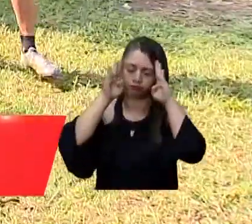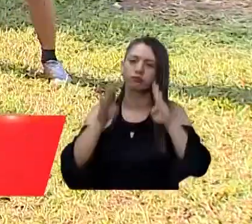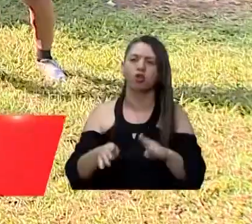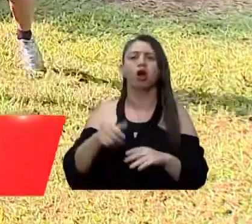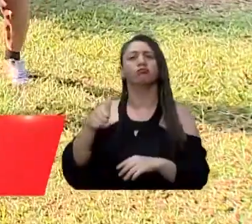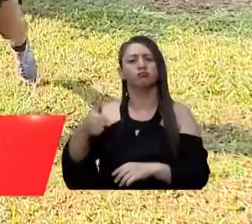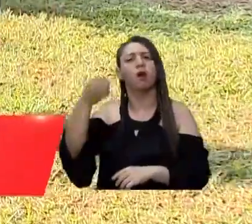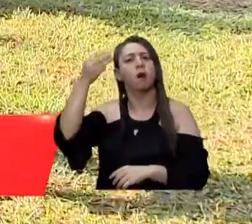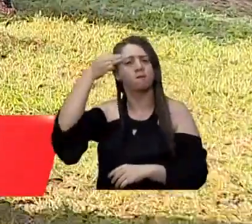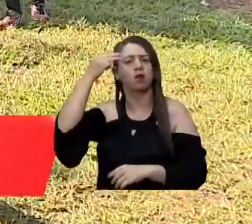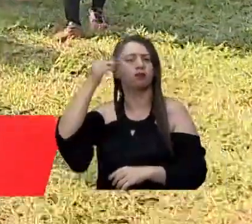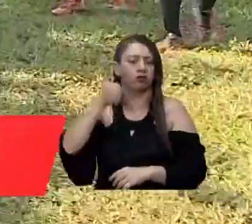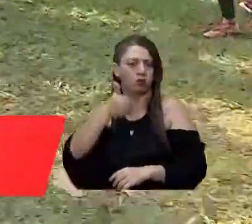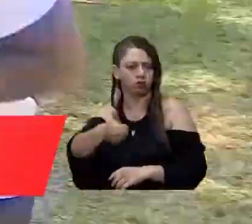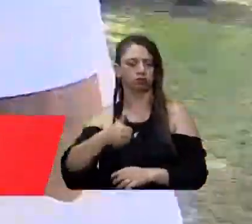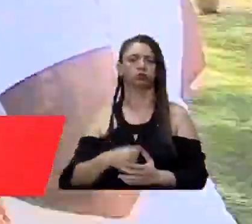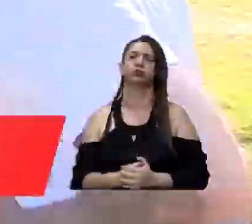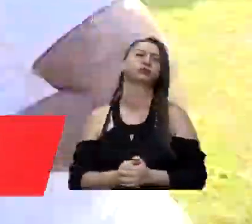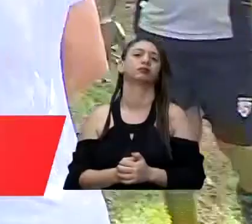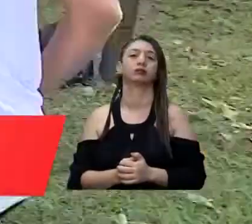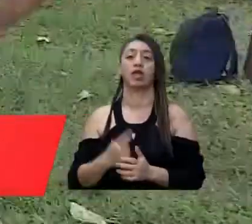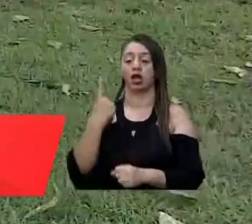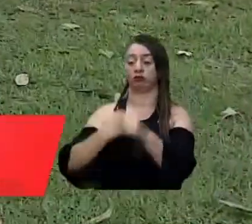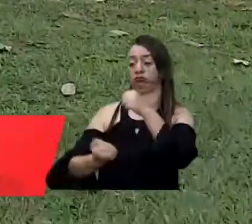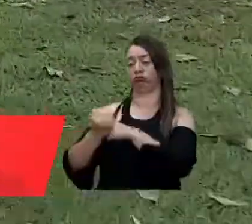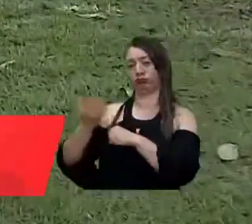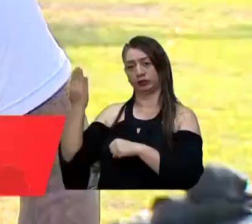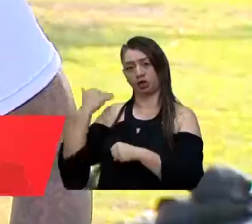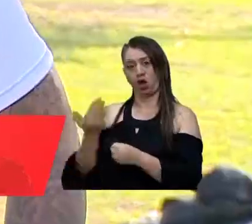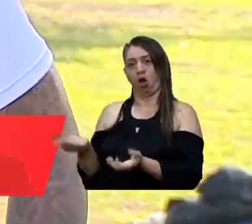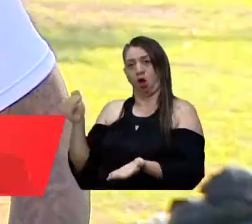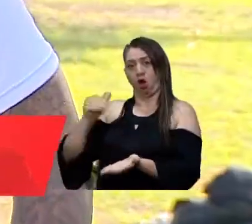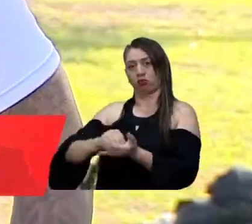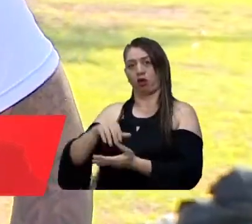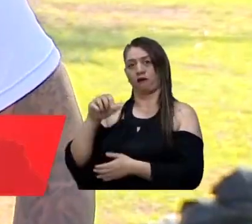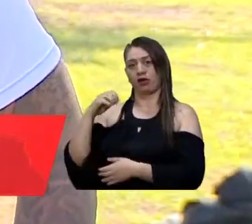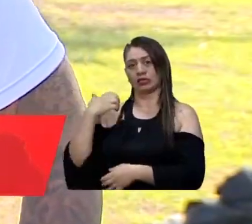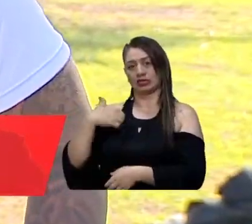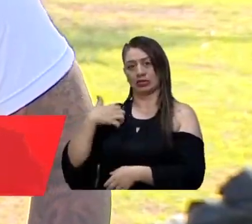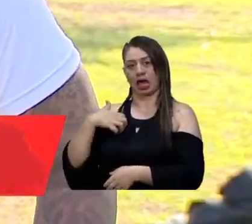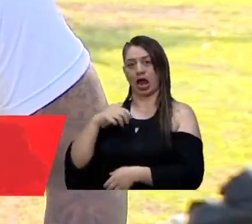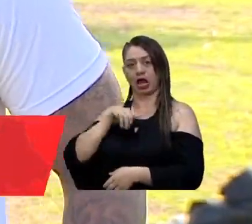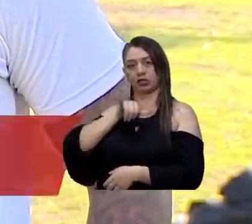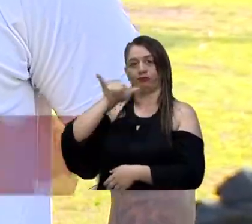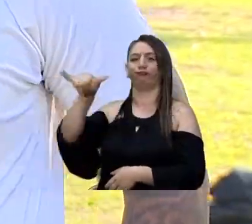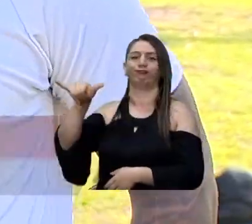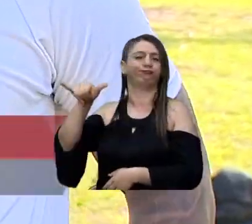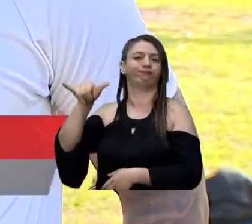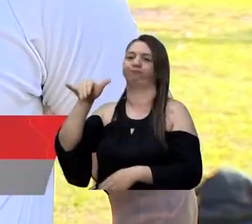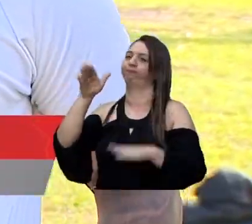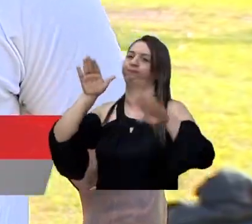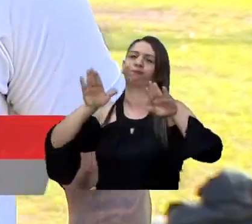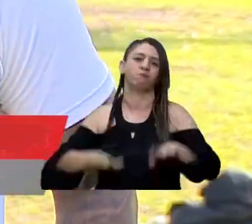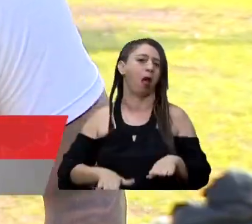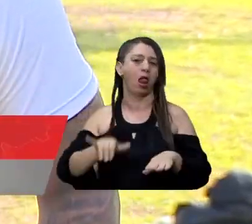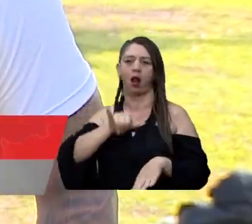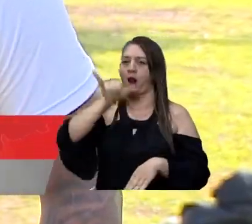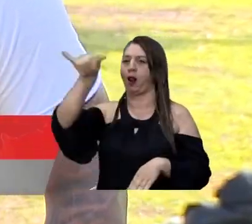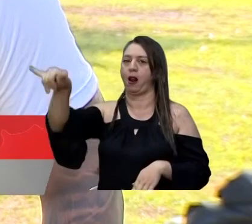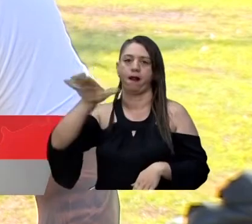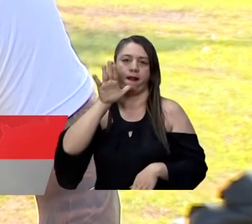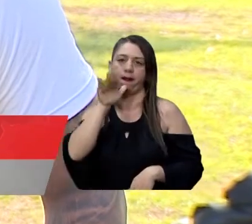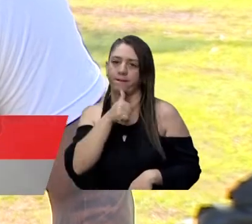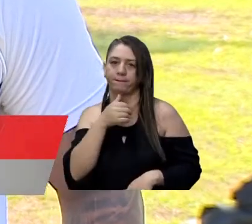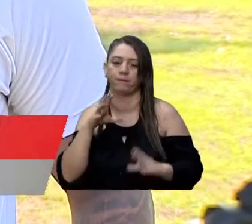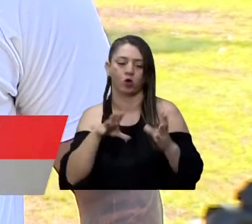buena memoria en ese sentido. El año pasado estaba el pronóstico de volver a traer a Argentina, y pues todo se paró porque pues no habían vuelo y pues los equipos